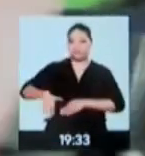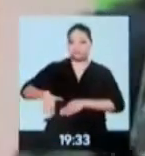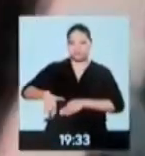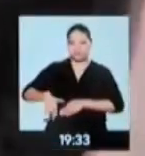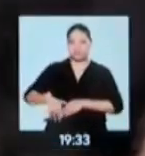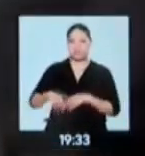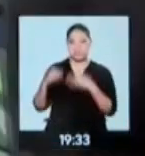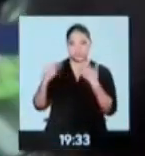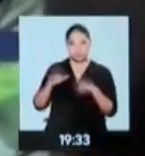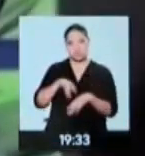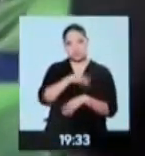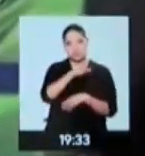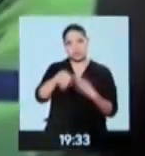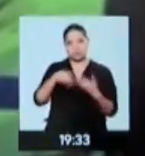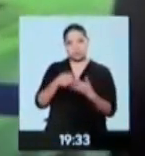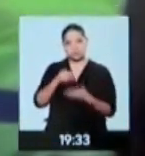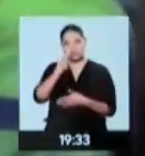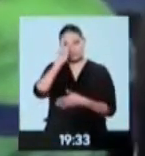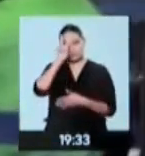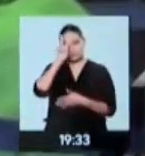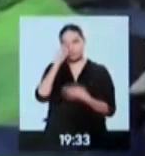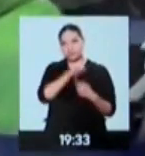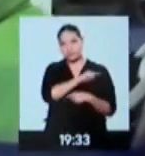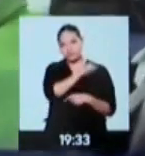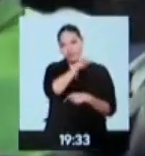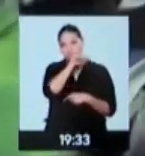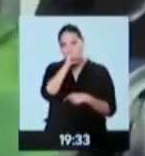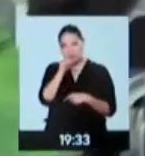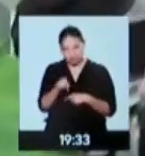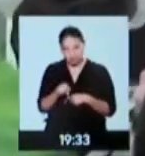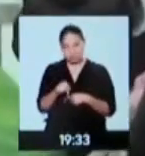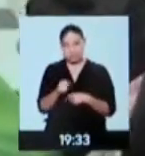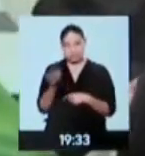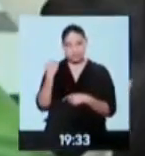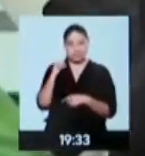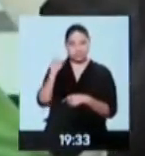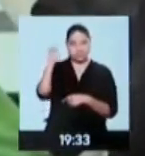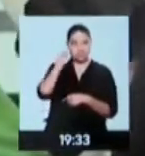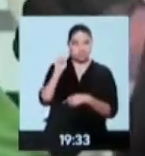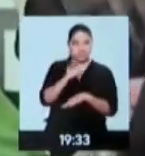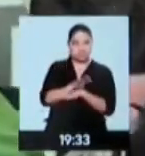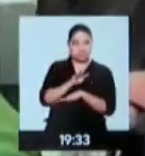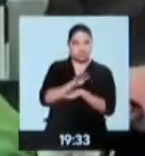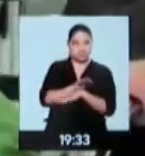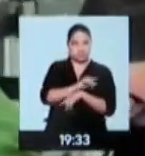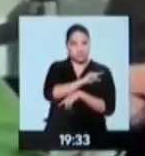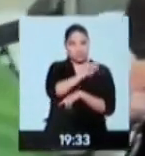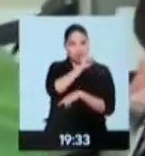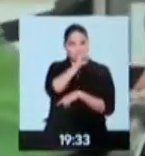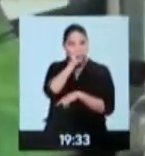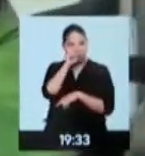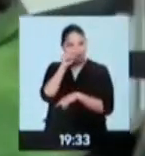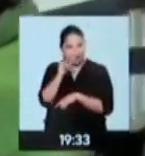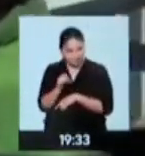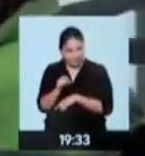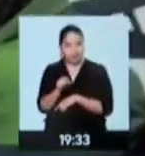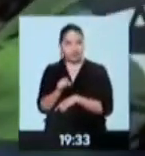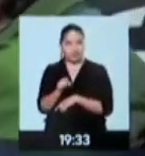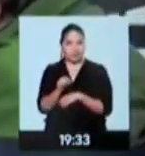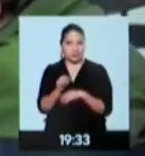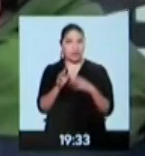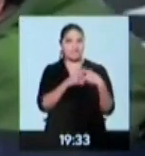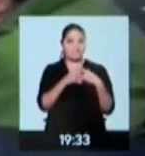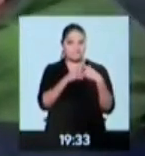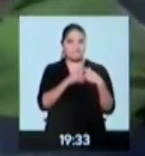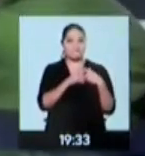sentencias en el resultado, o sea, esto condenado y debe pagar, no sé, 50, 100 millones de soles, pero casi nadie puede pagar esa suma, y menos un condenado